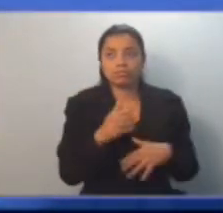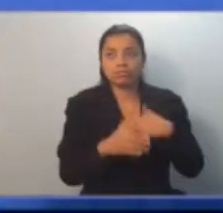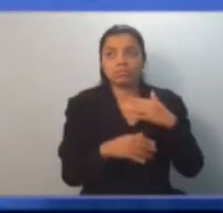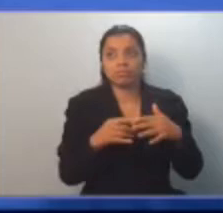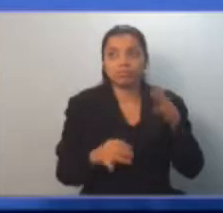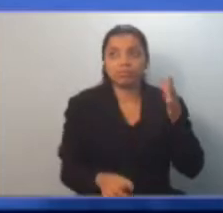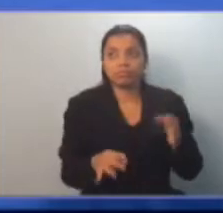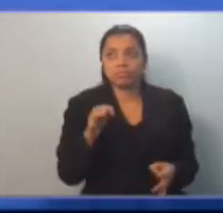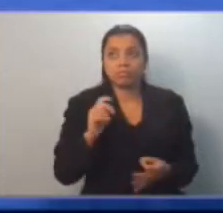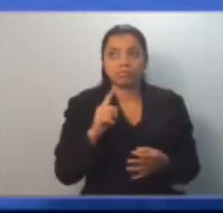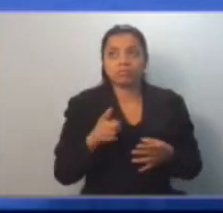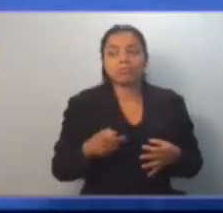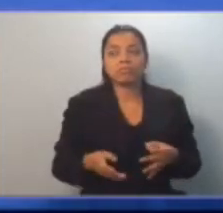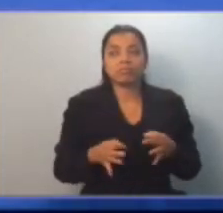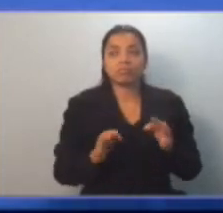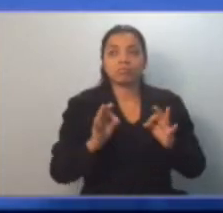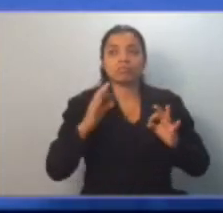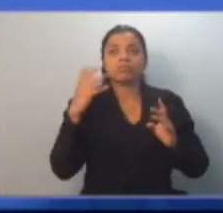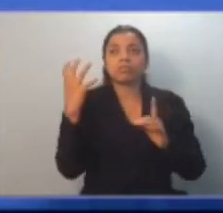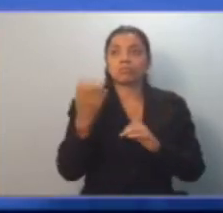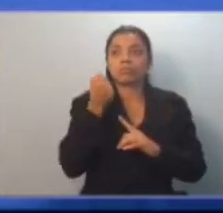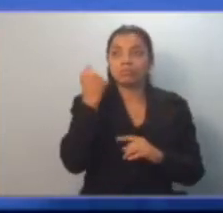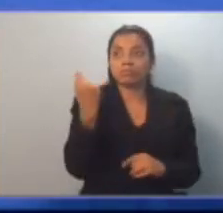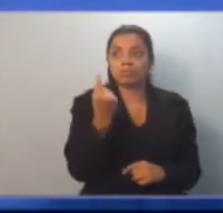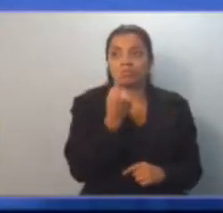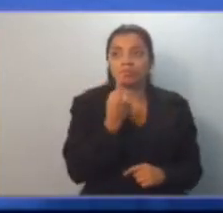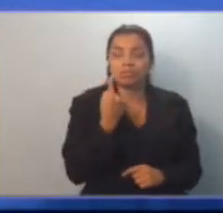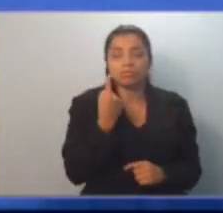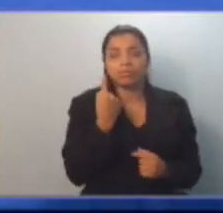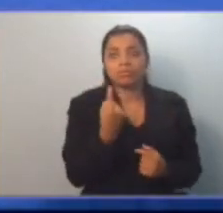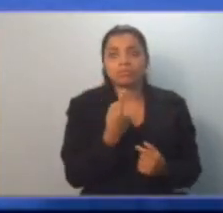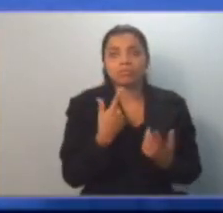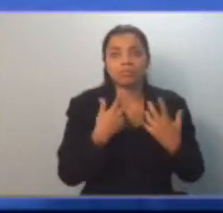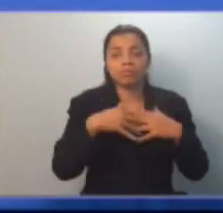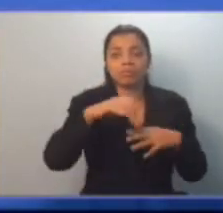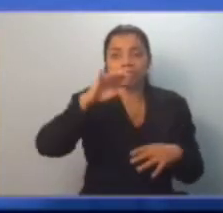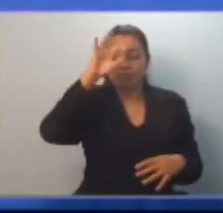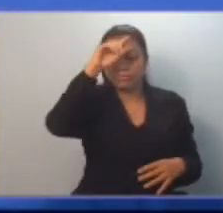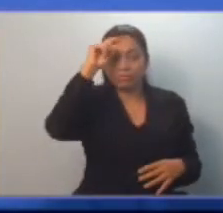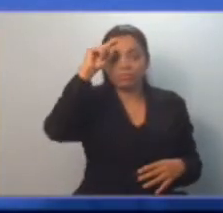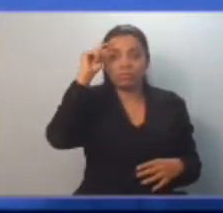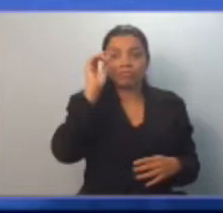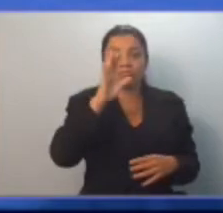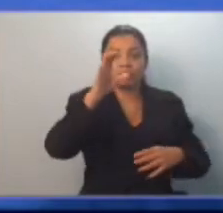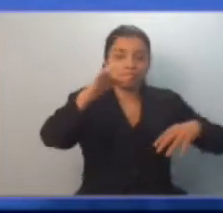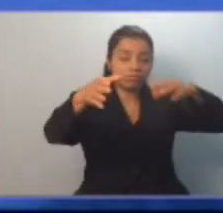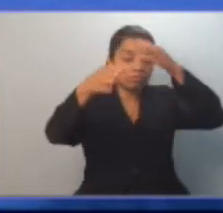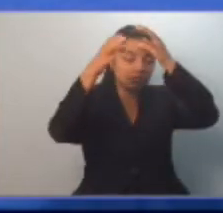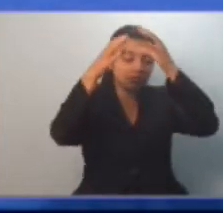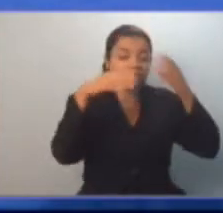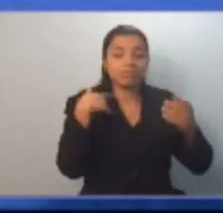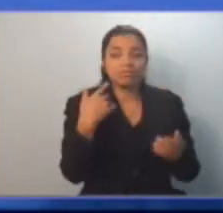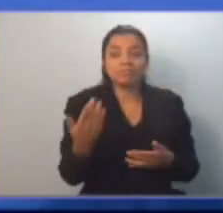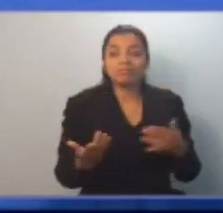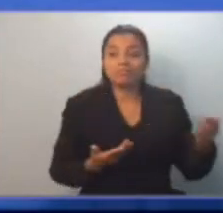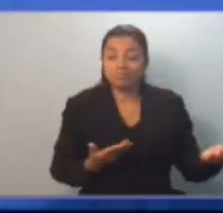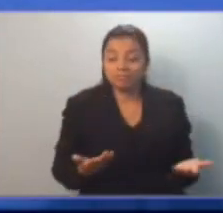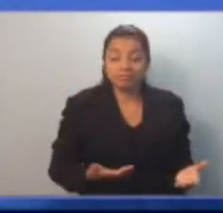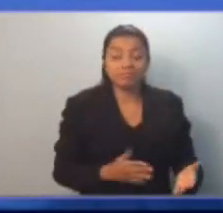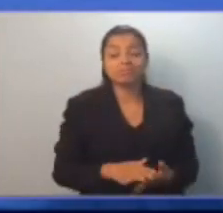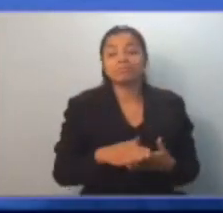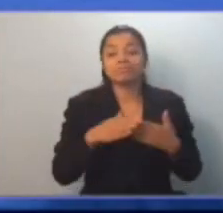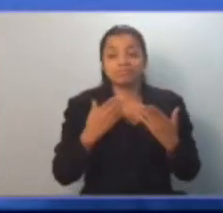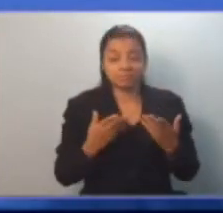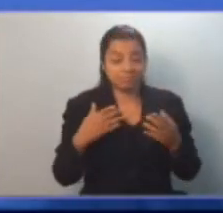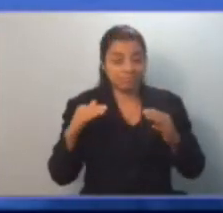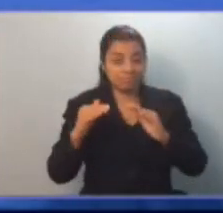juzgados. De esa manera se lograría que el personal fortalezca sus conocimientos y se otorgue o se brinde un mejor servicio a la ciudadanía en